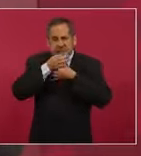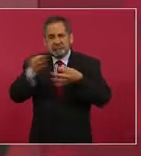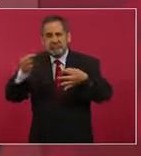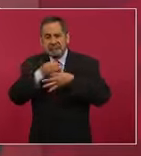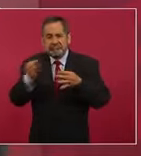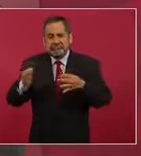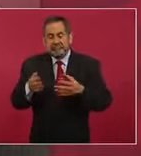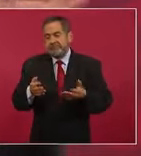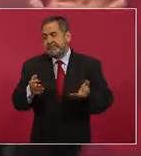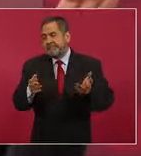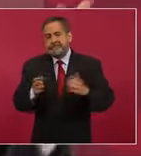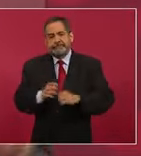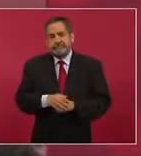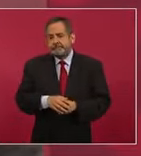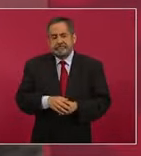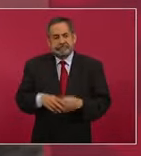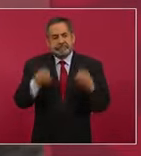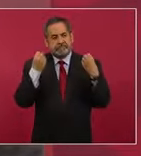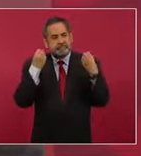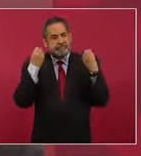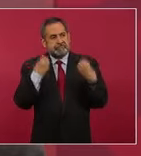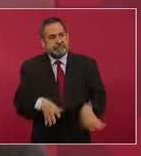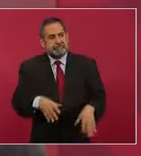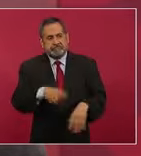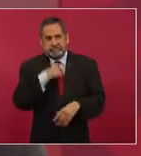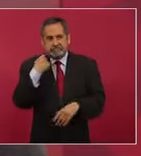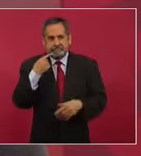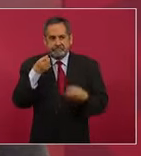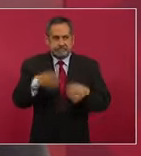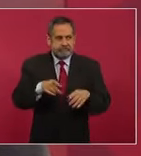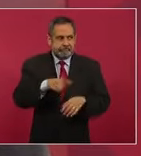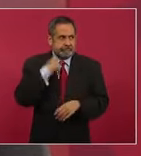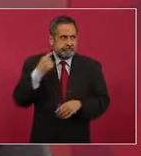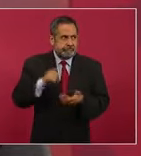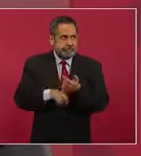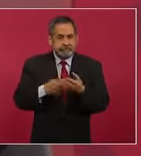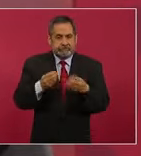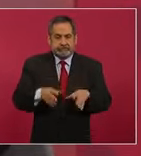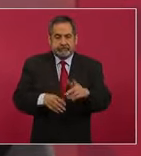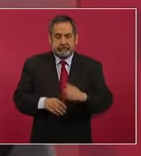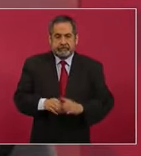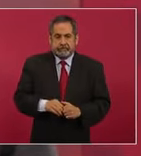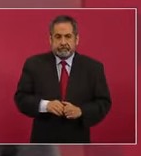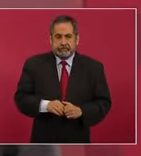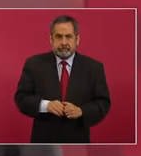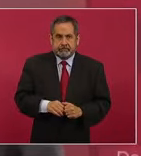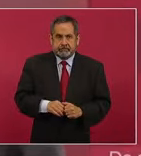se echó a perder por completo, se sesgó.